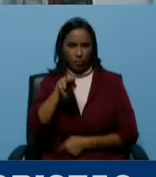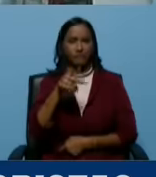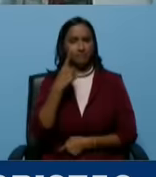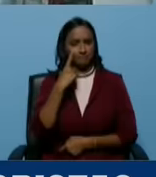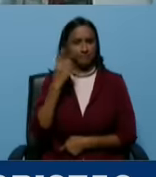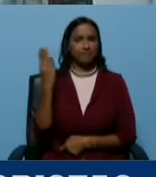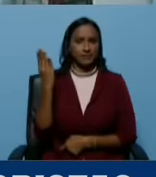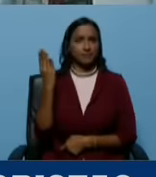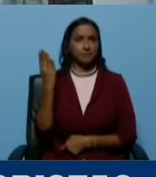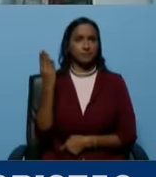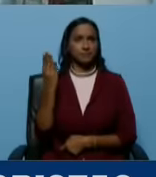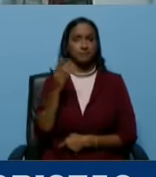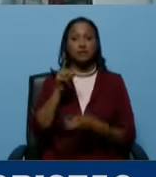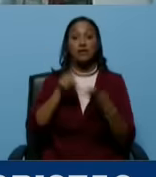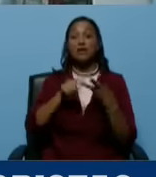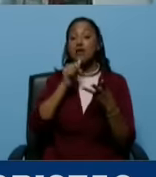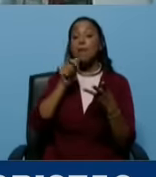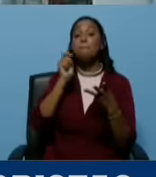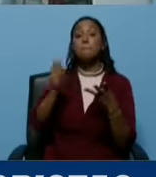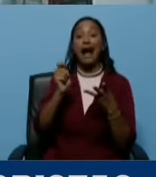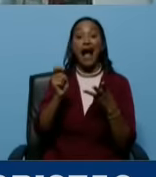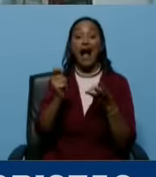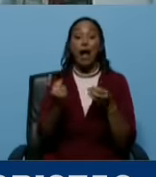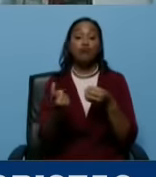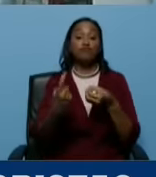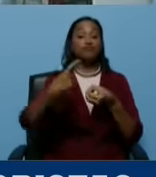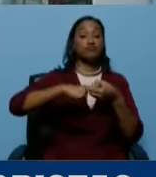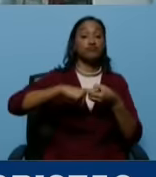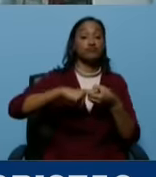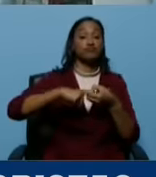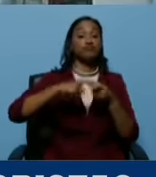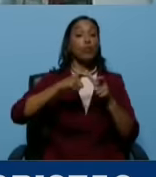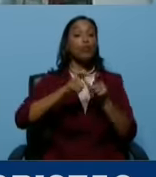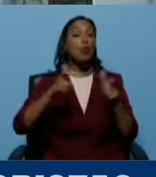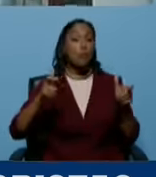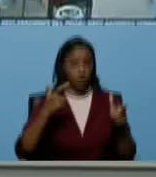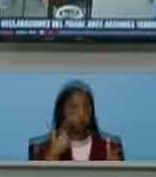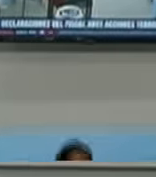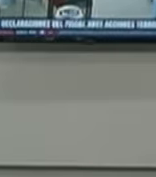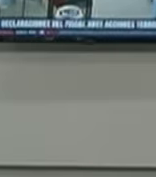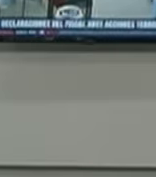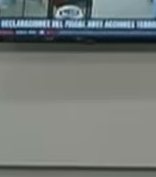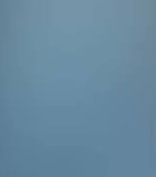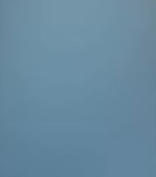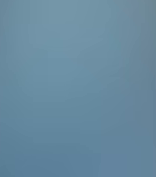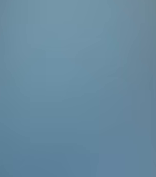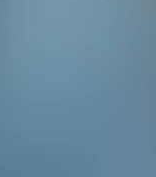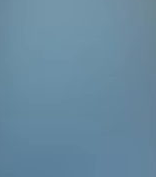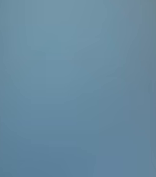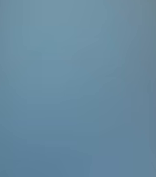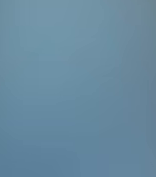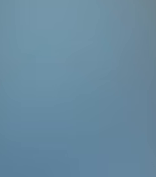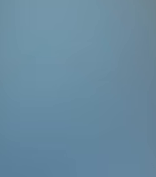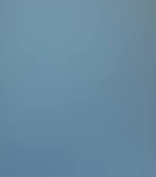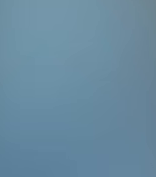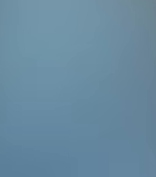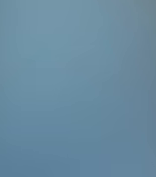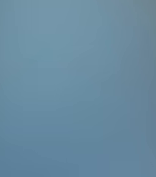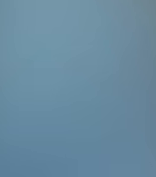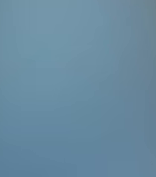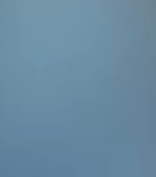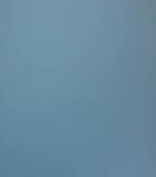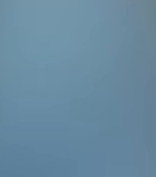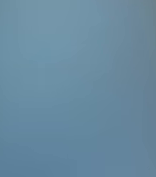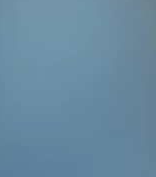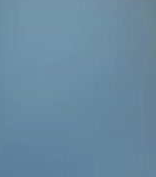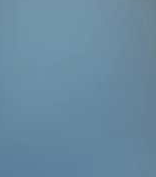El Valle y enlazado por Gilbert Caro. Adelante. Mi nombre es Nelson Alejandro